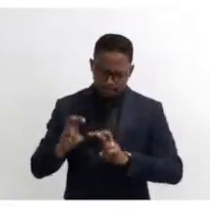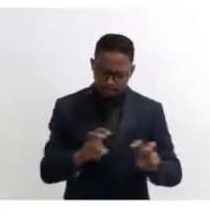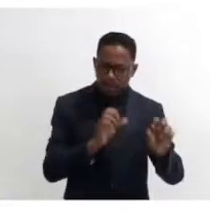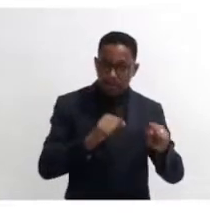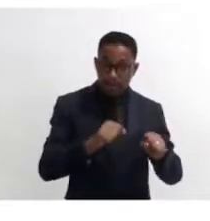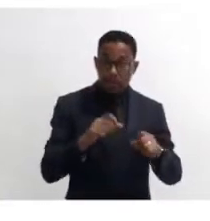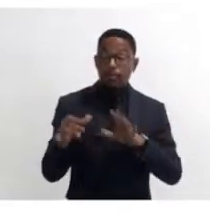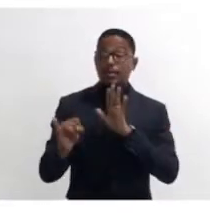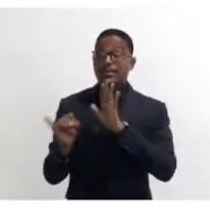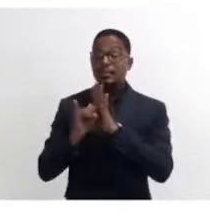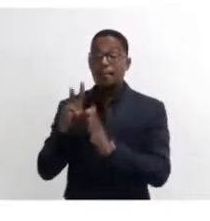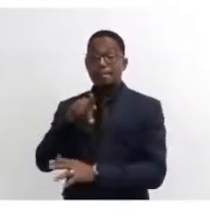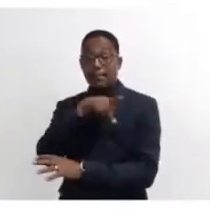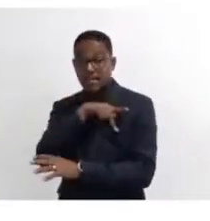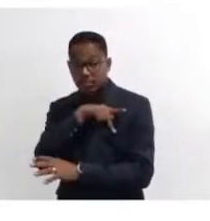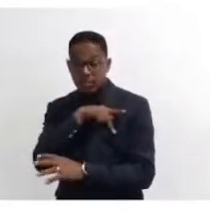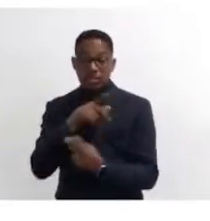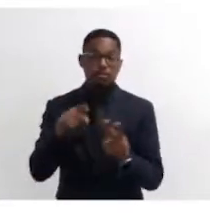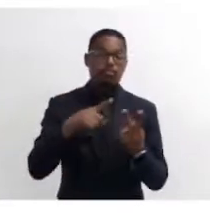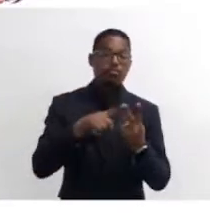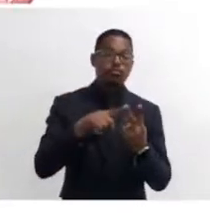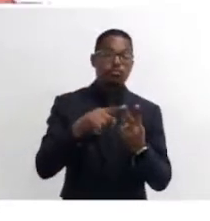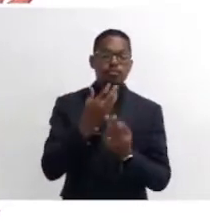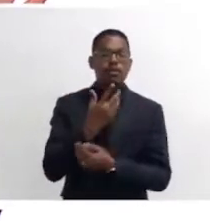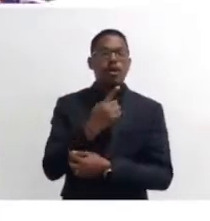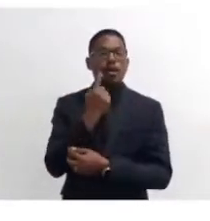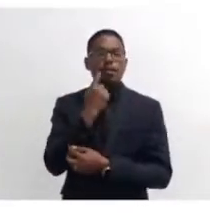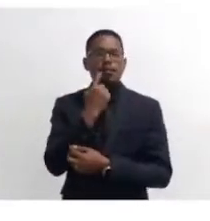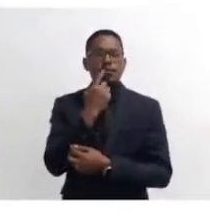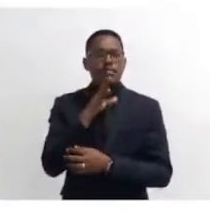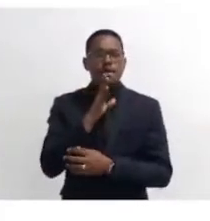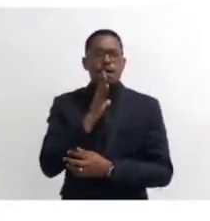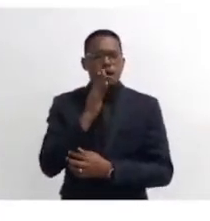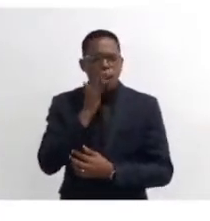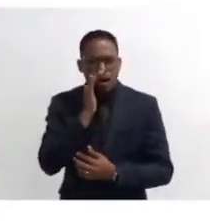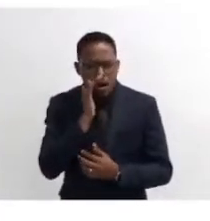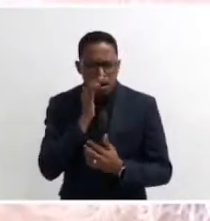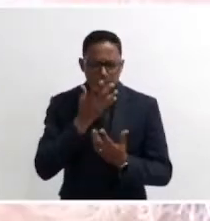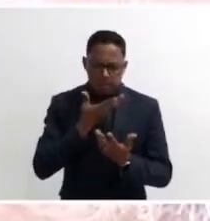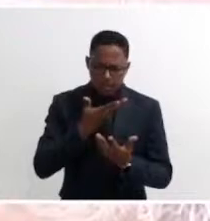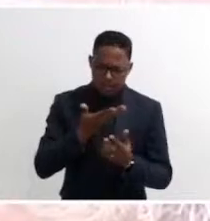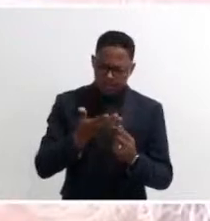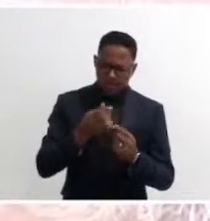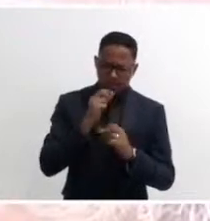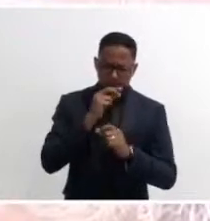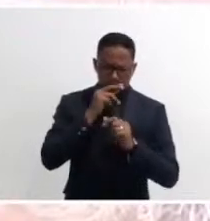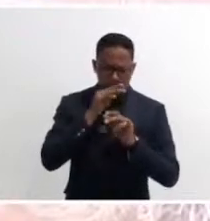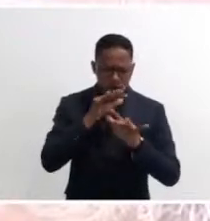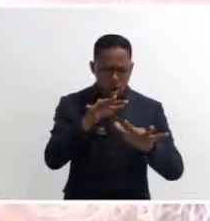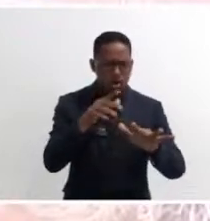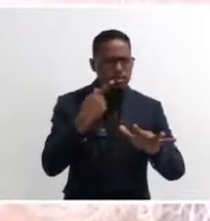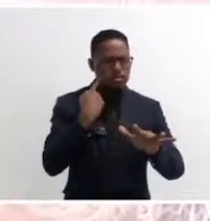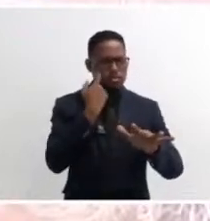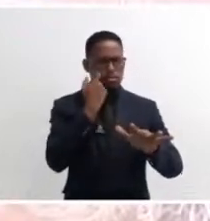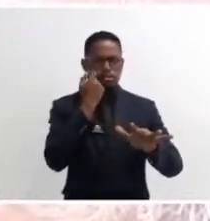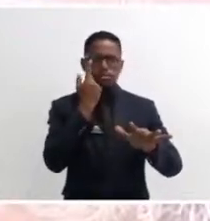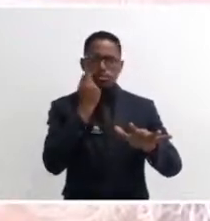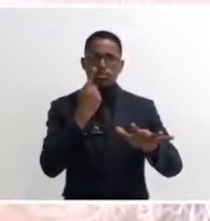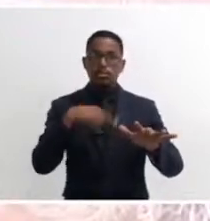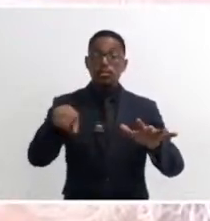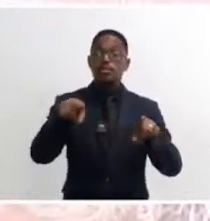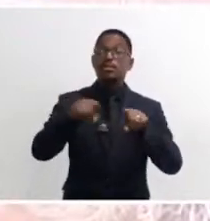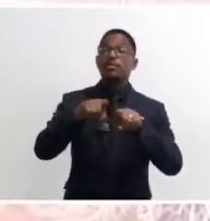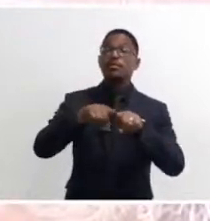de identificación personal por aliento, una especie de huella digital, y otras intervenciones relacionadas